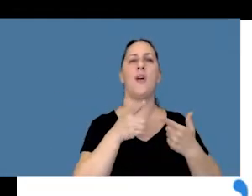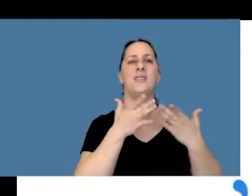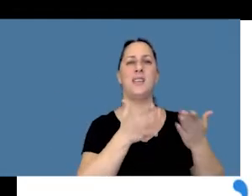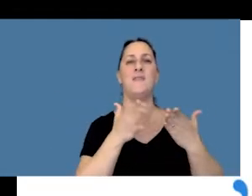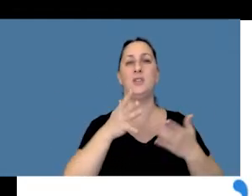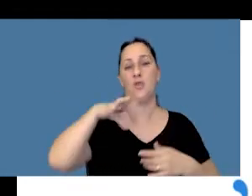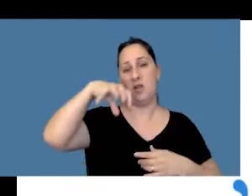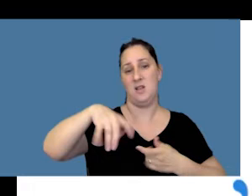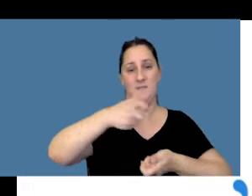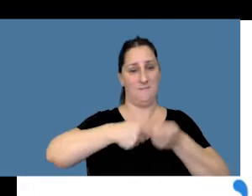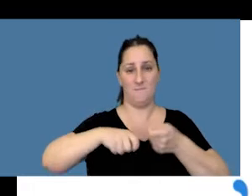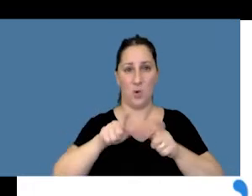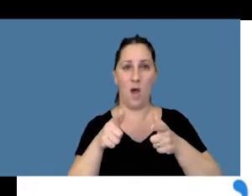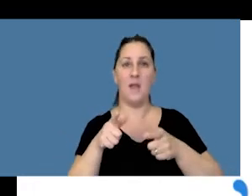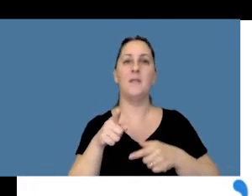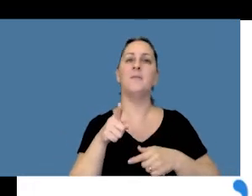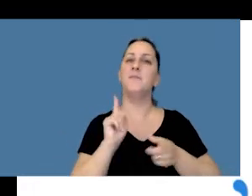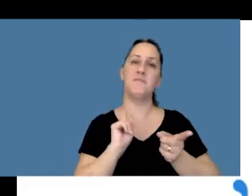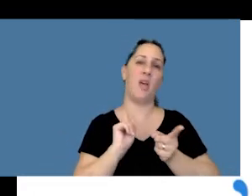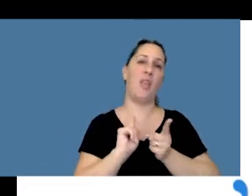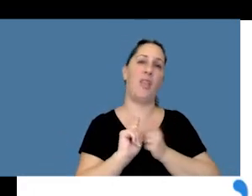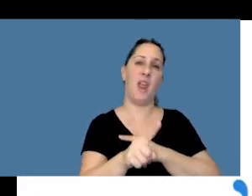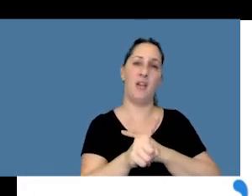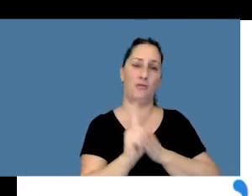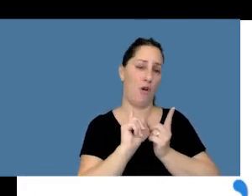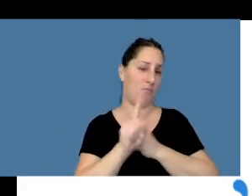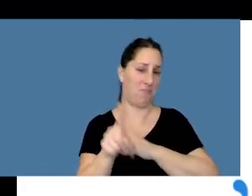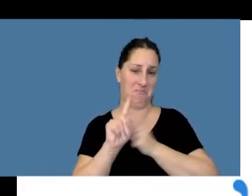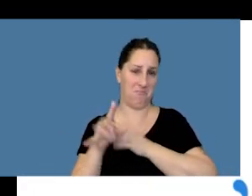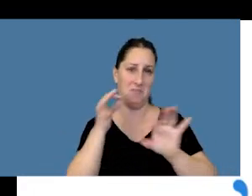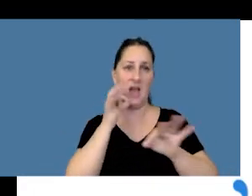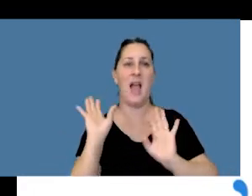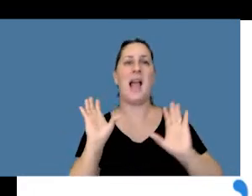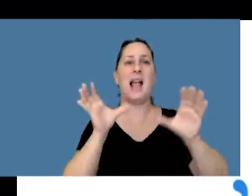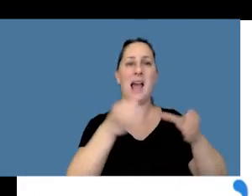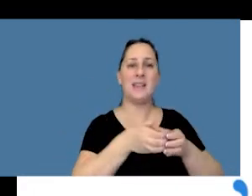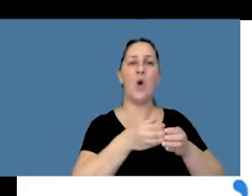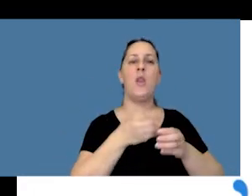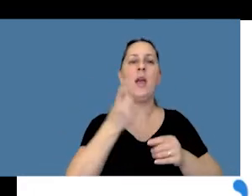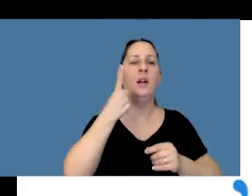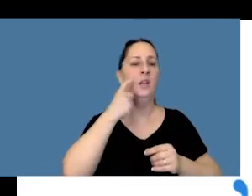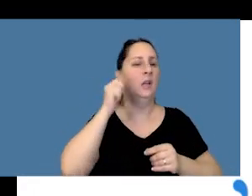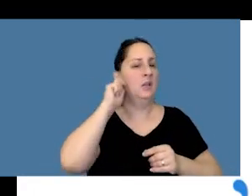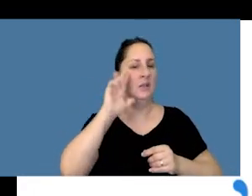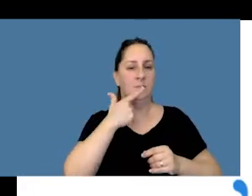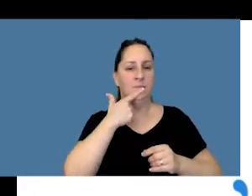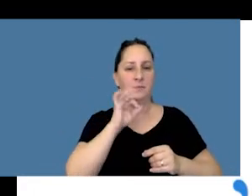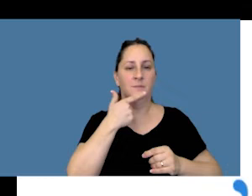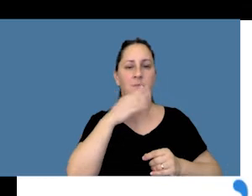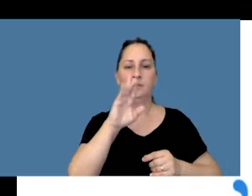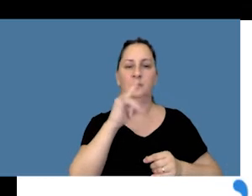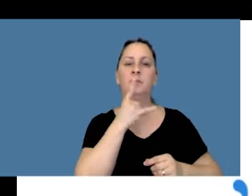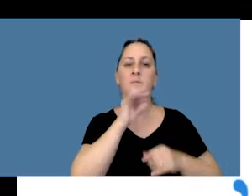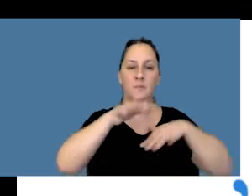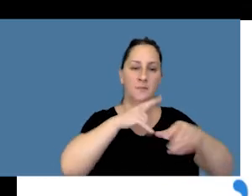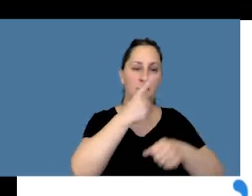fijo, se caracteriza, o sea, directamente se van a categorizar por ingresos brutos. Cuando se hace actividad primaria se